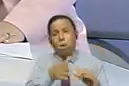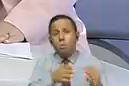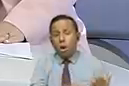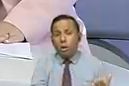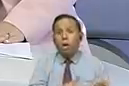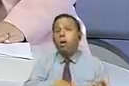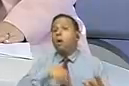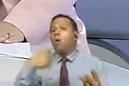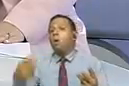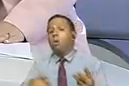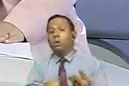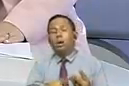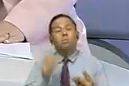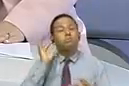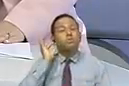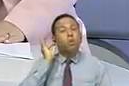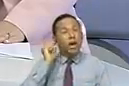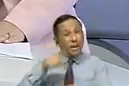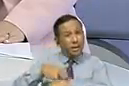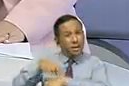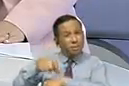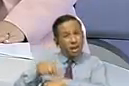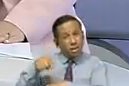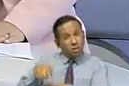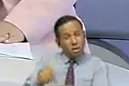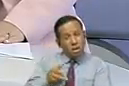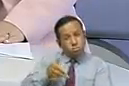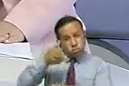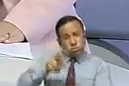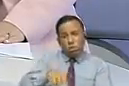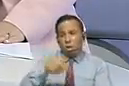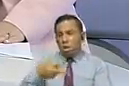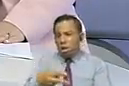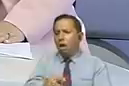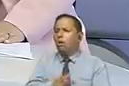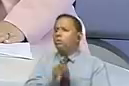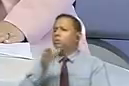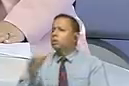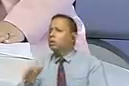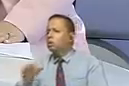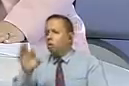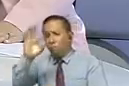dos semanas en Quevedo y quien murió días después en el hospital Guayaquil, acudió a la